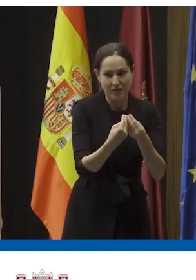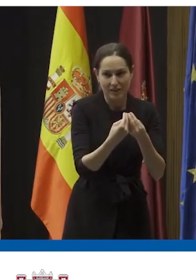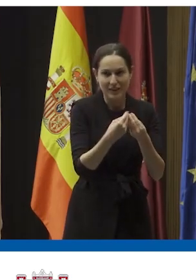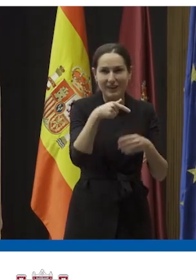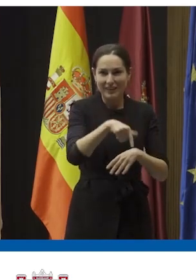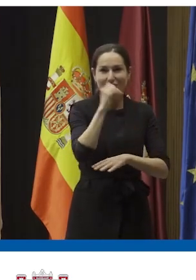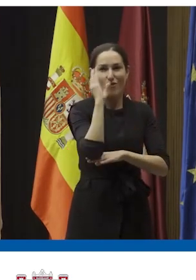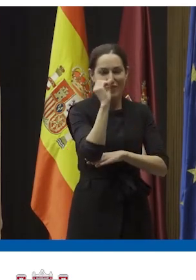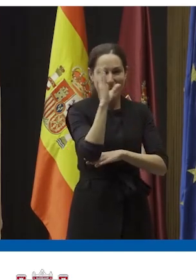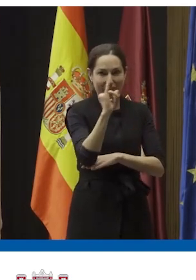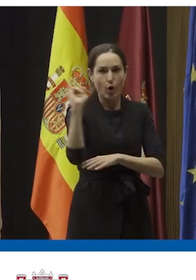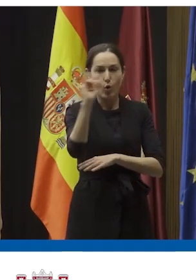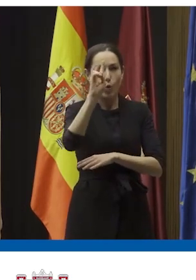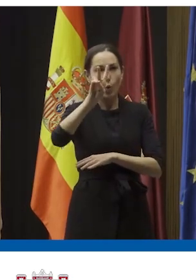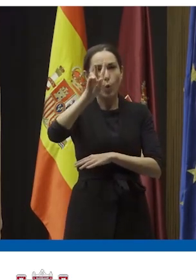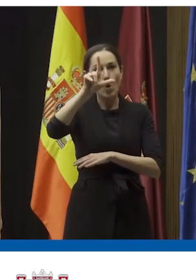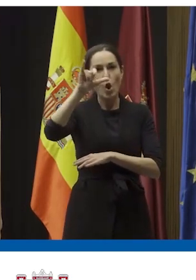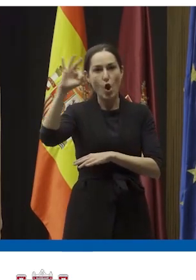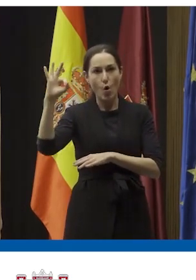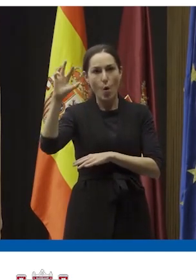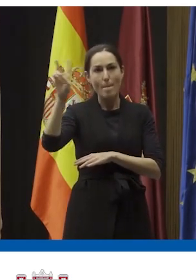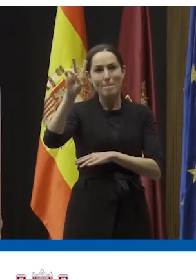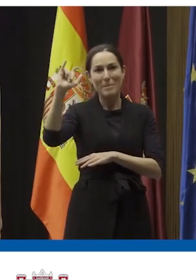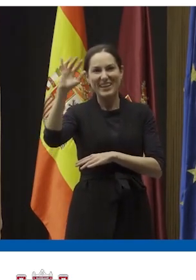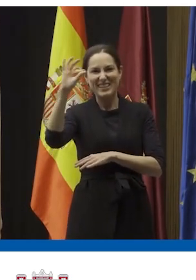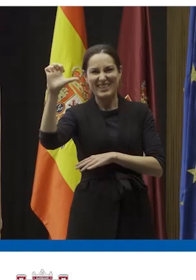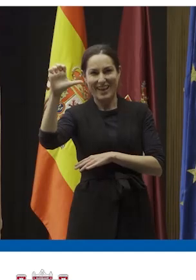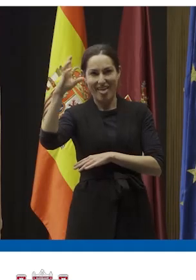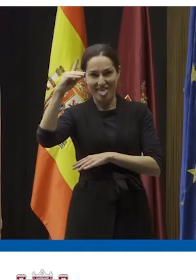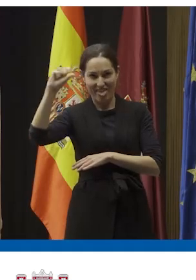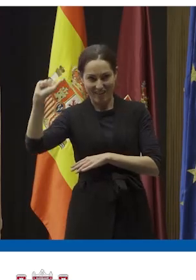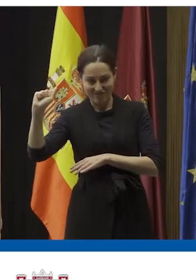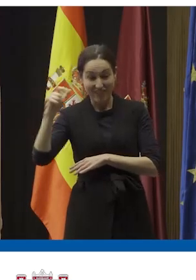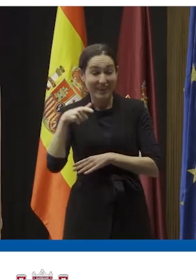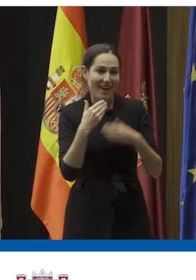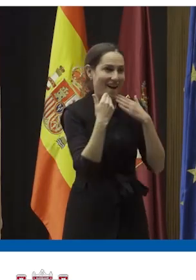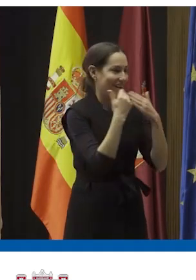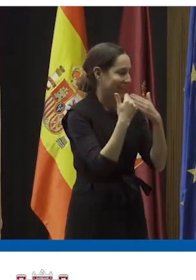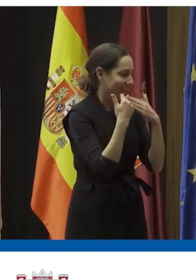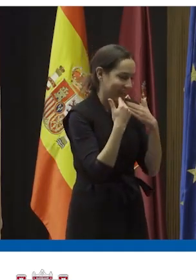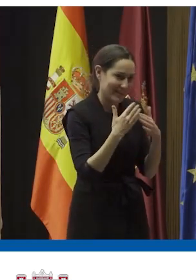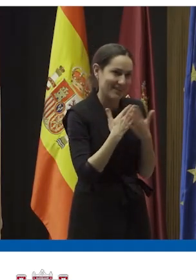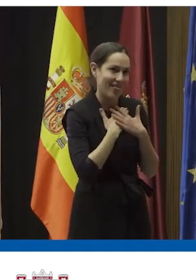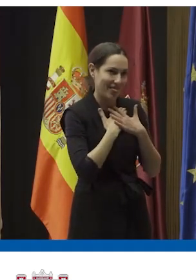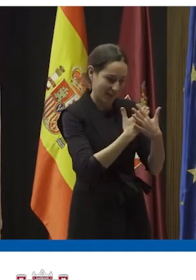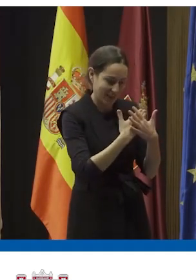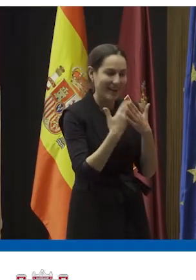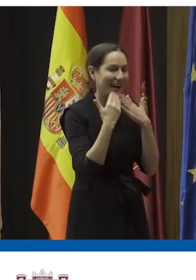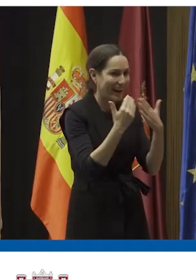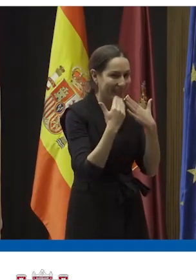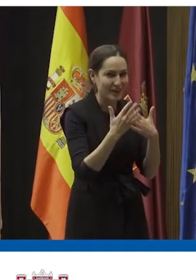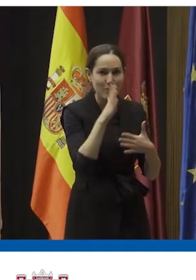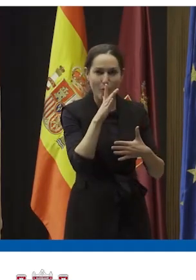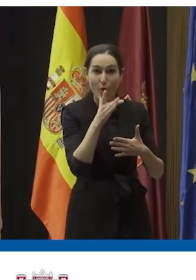conferenciante de Aluex, Julio Virseda, al que agradecemos como siempre enormemente y de todo corazón que una vez